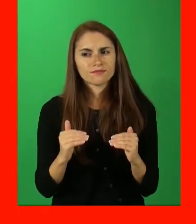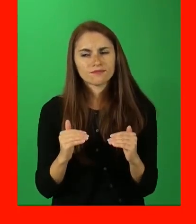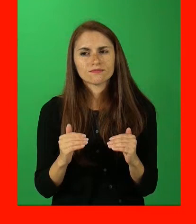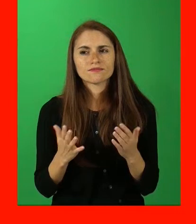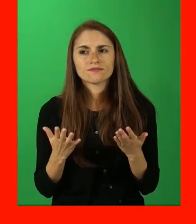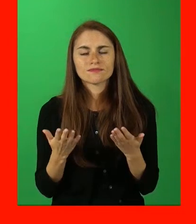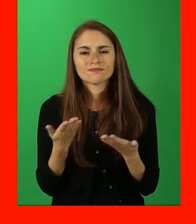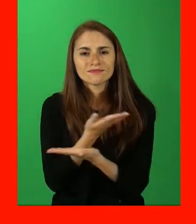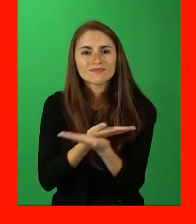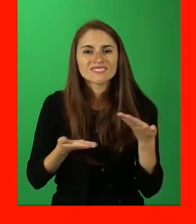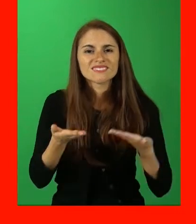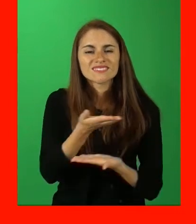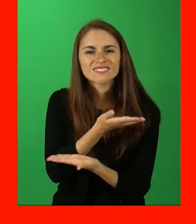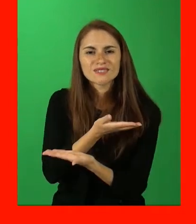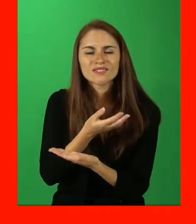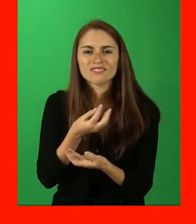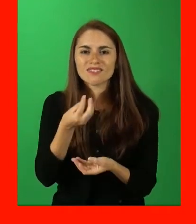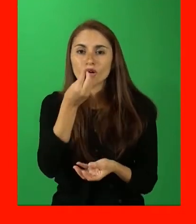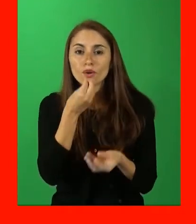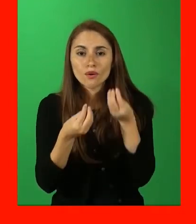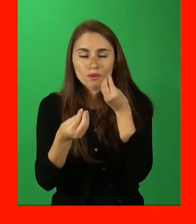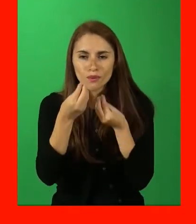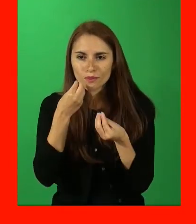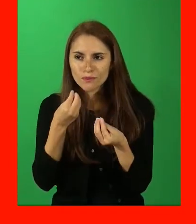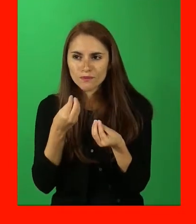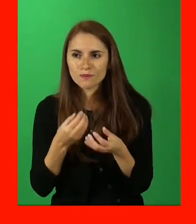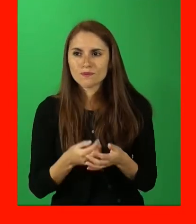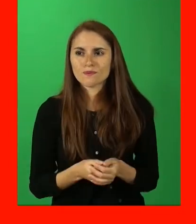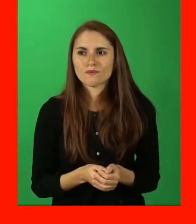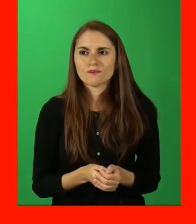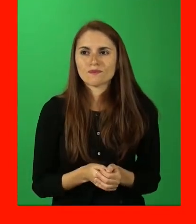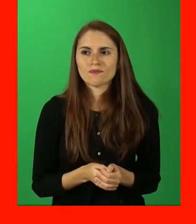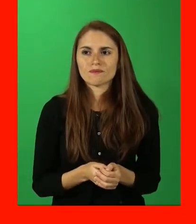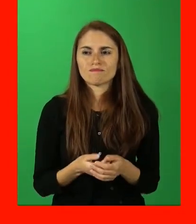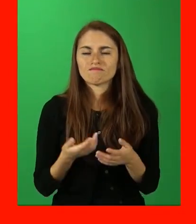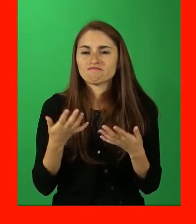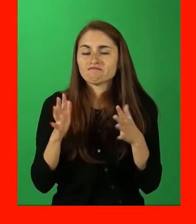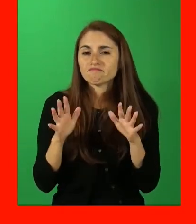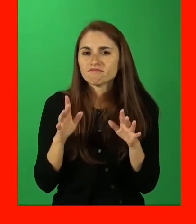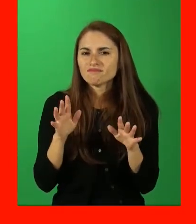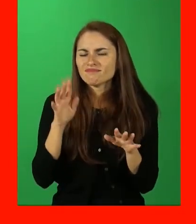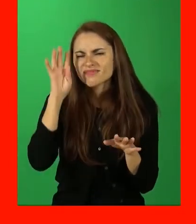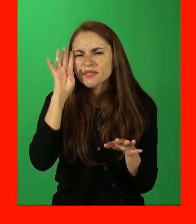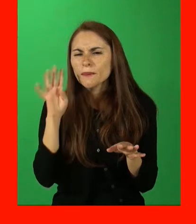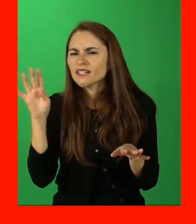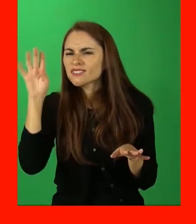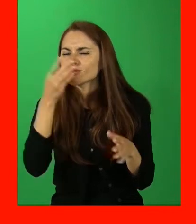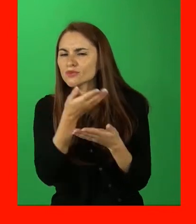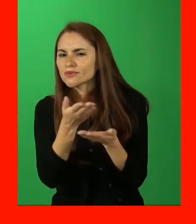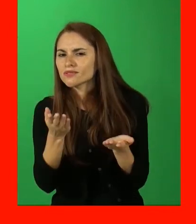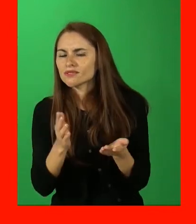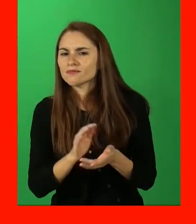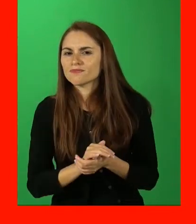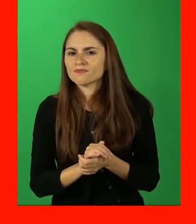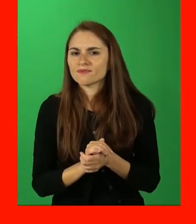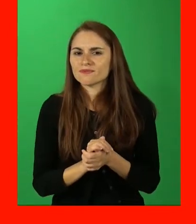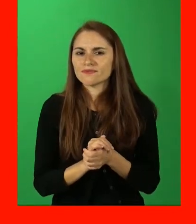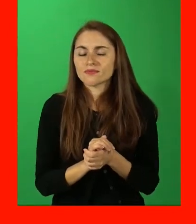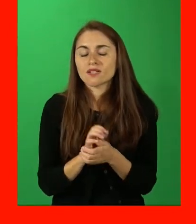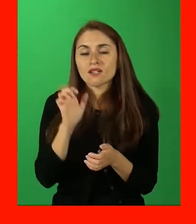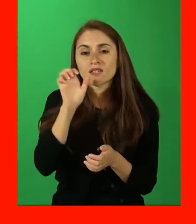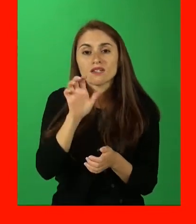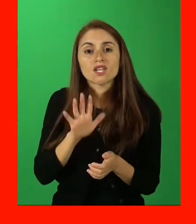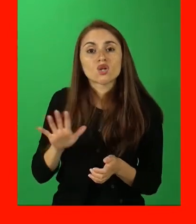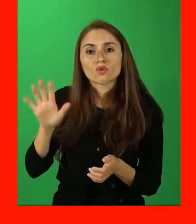hubo un intercambio de alimentos. Y esto tal vez es interesante. Entre otras cosas, imagínense esto. Los pobres